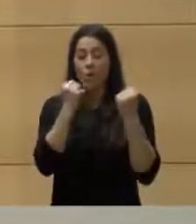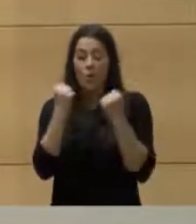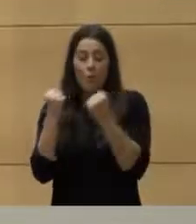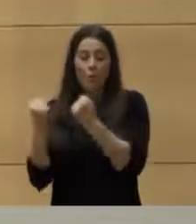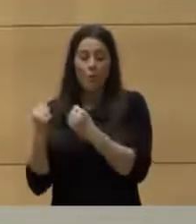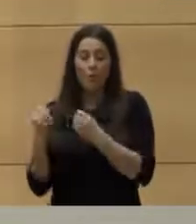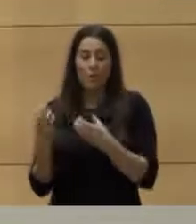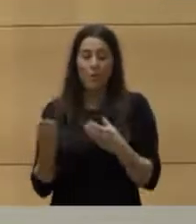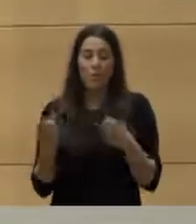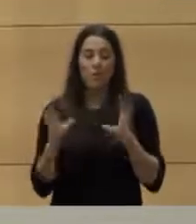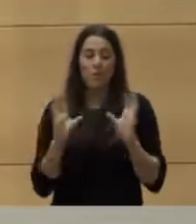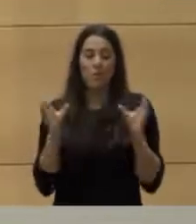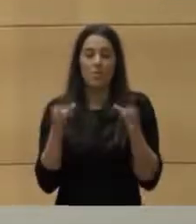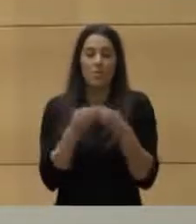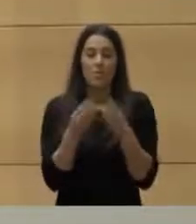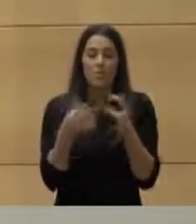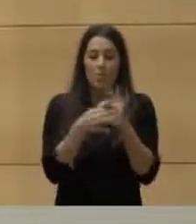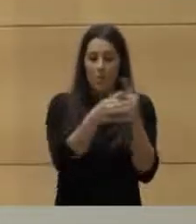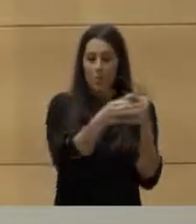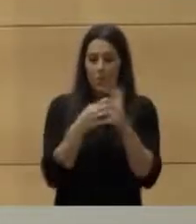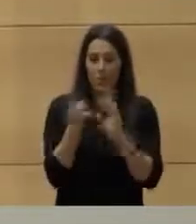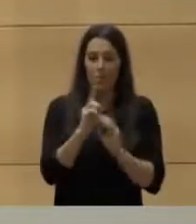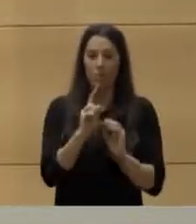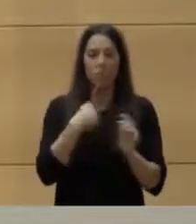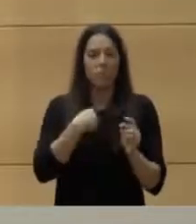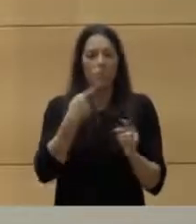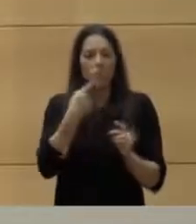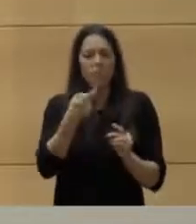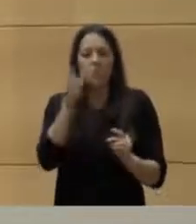persona que se considere independentista tiene derecho a serlo